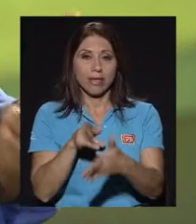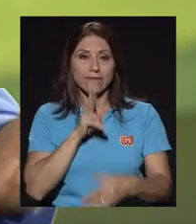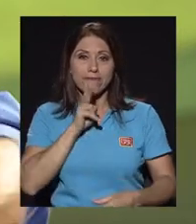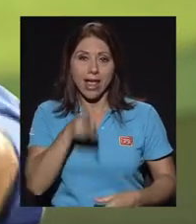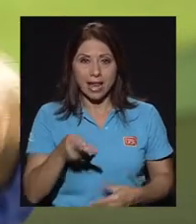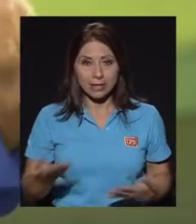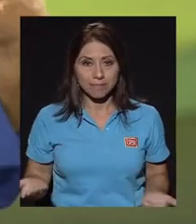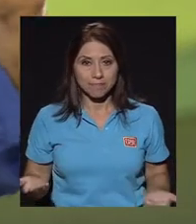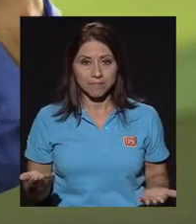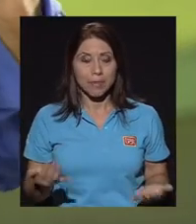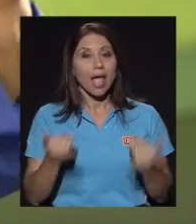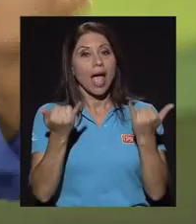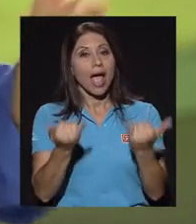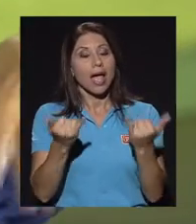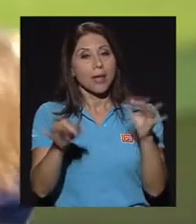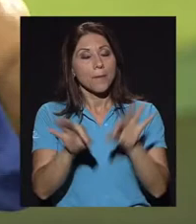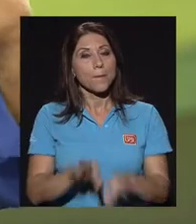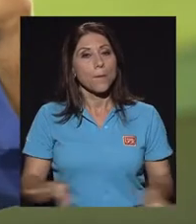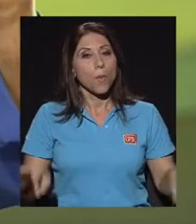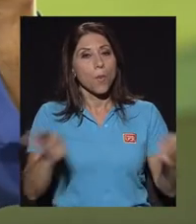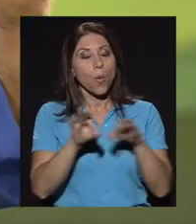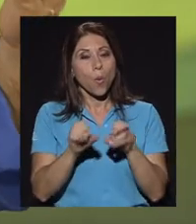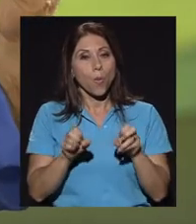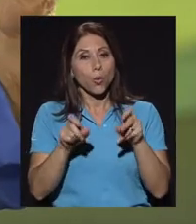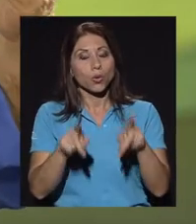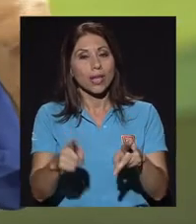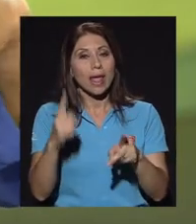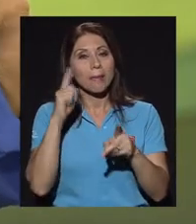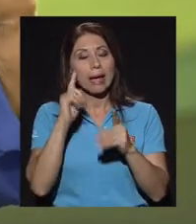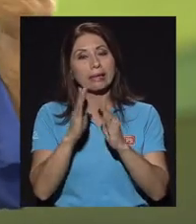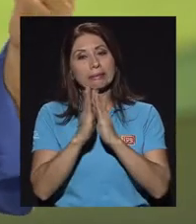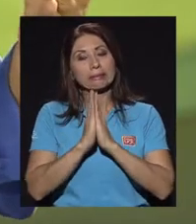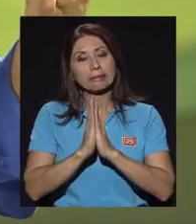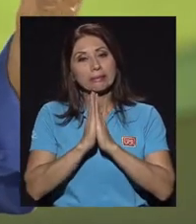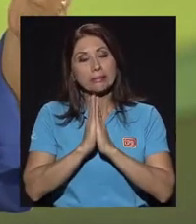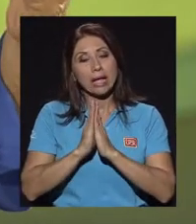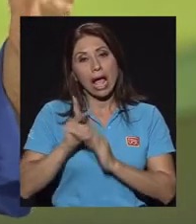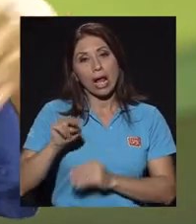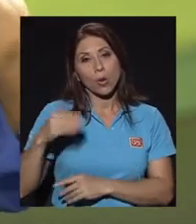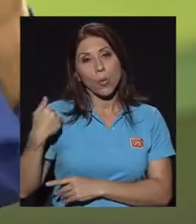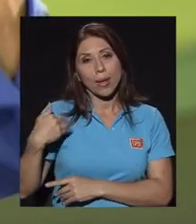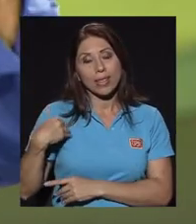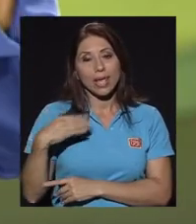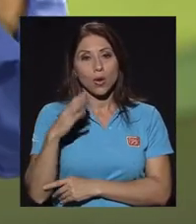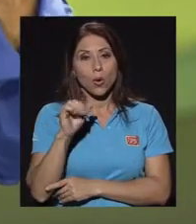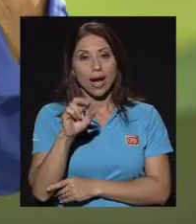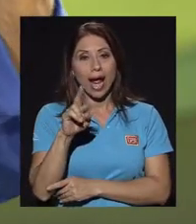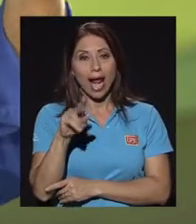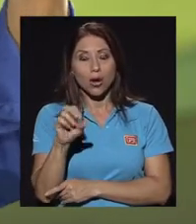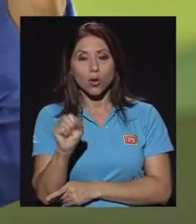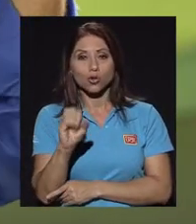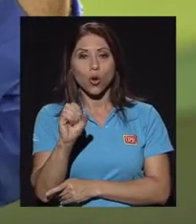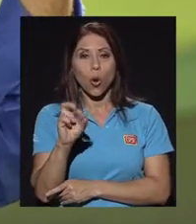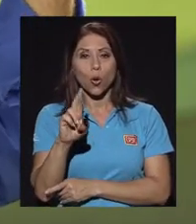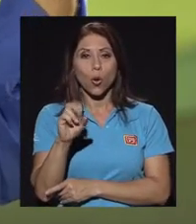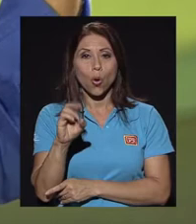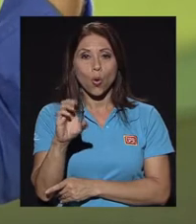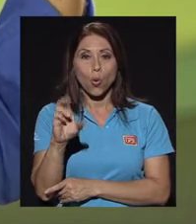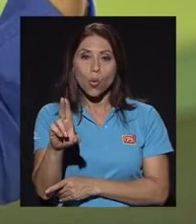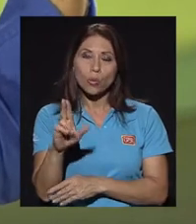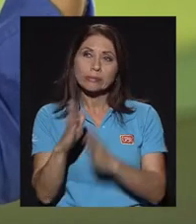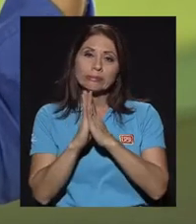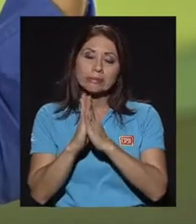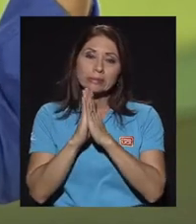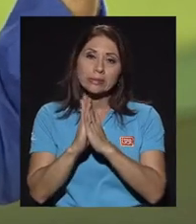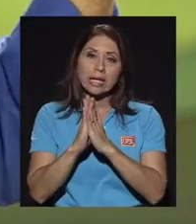la oportunidad para encomendar al compañero Carlos Orocú a la protección de nuestro